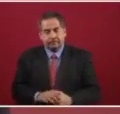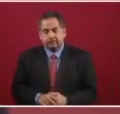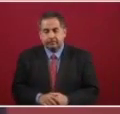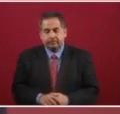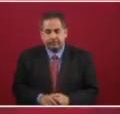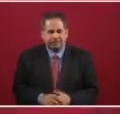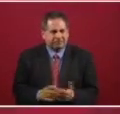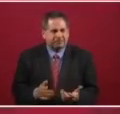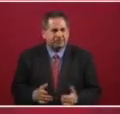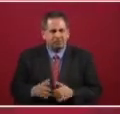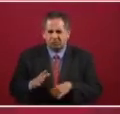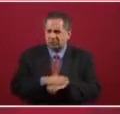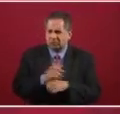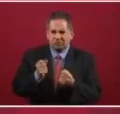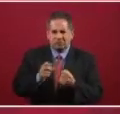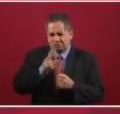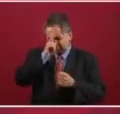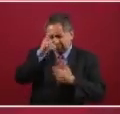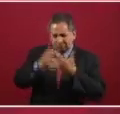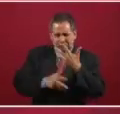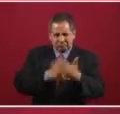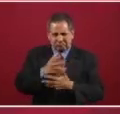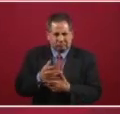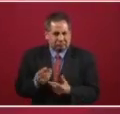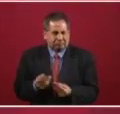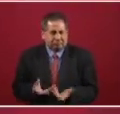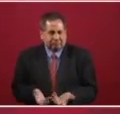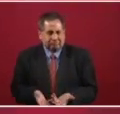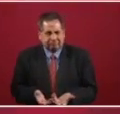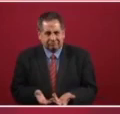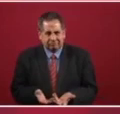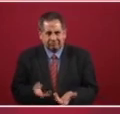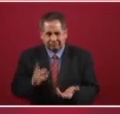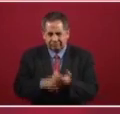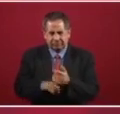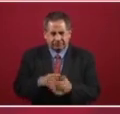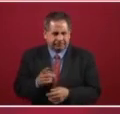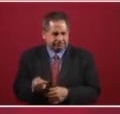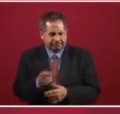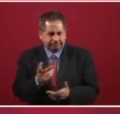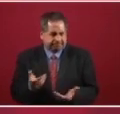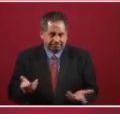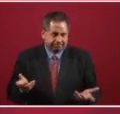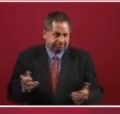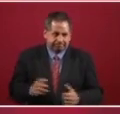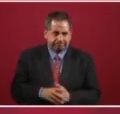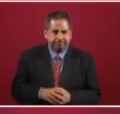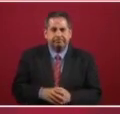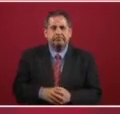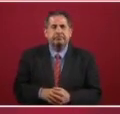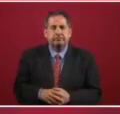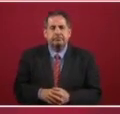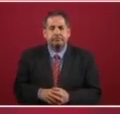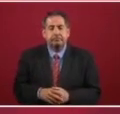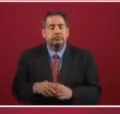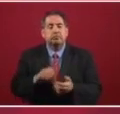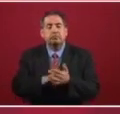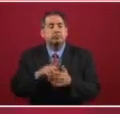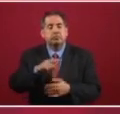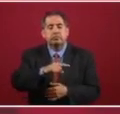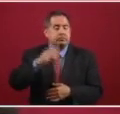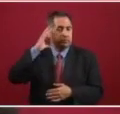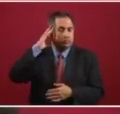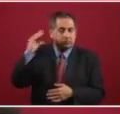¿Por qué tanta violencia nada más? Es cosa de preguntarse. en Colima.